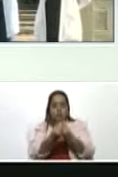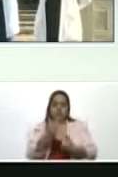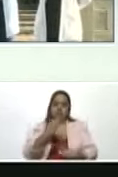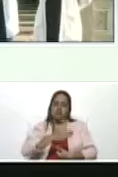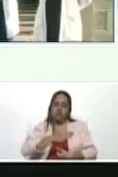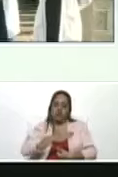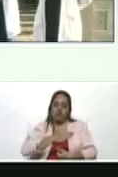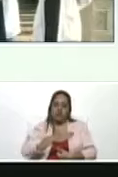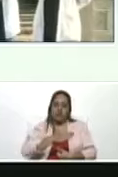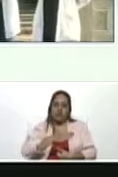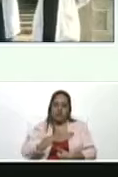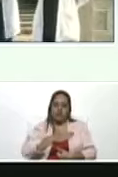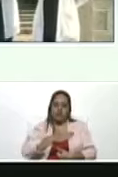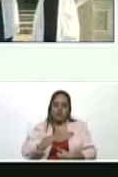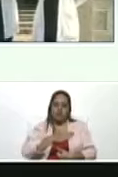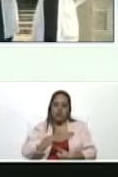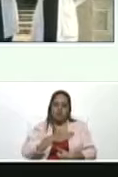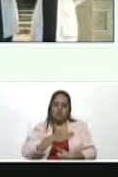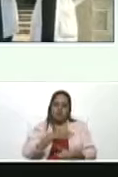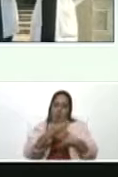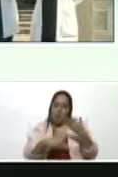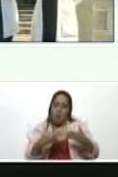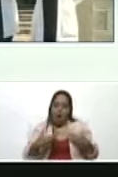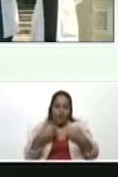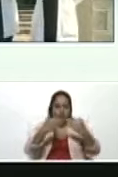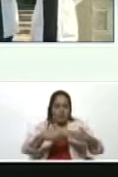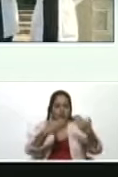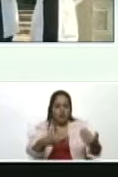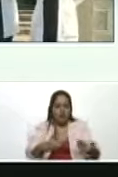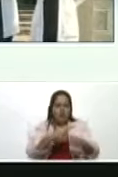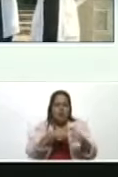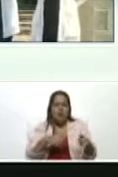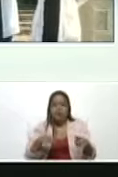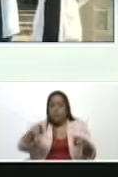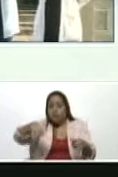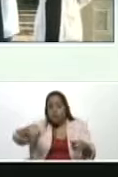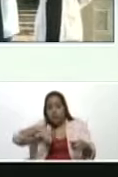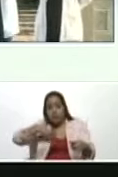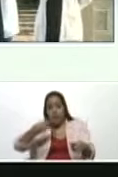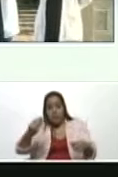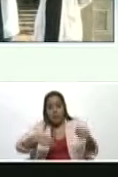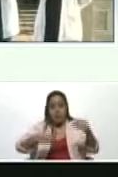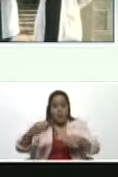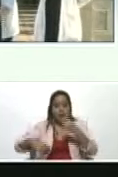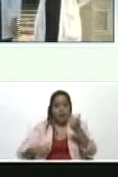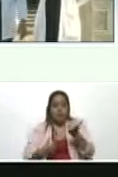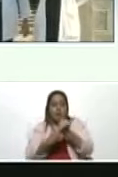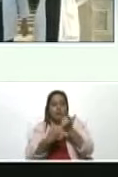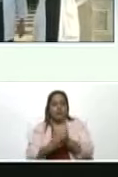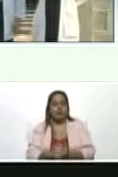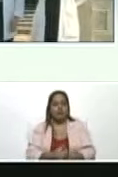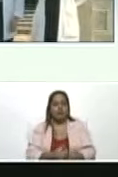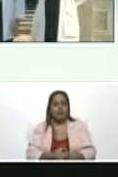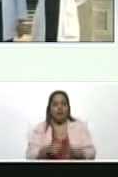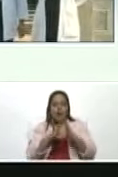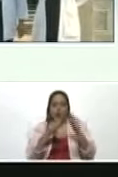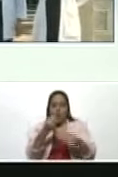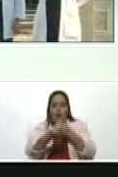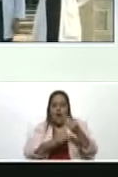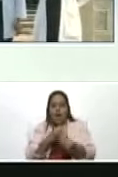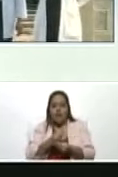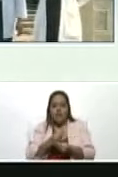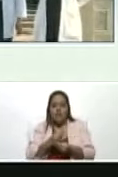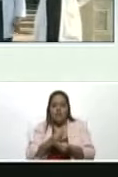cuenta voy avanzando, pero ¿cuánto pudiéramos avanzar que todos los que hacen